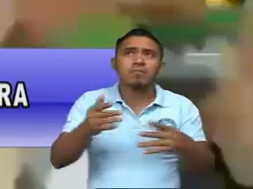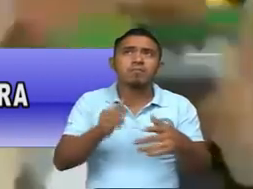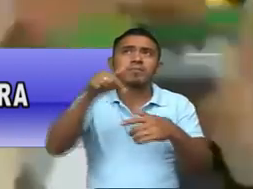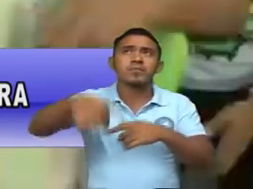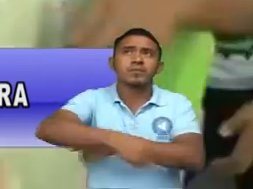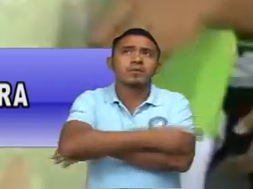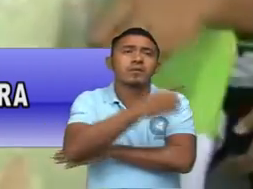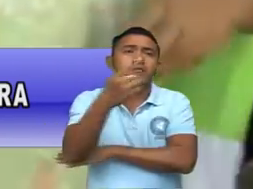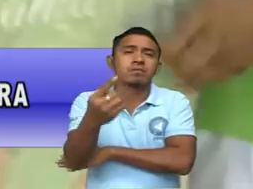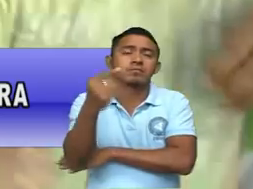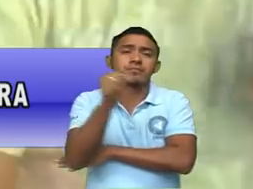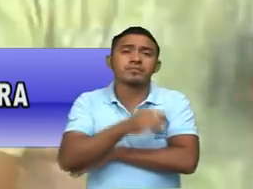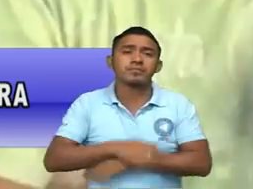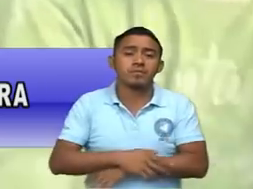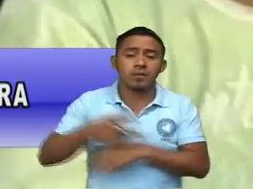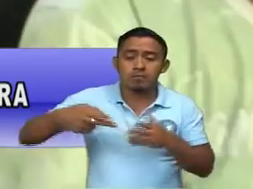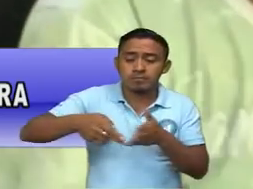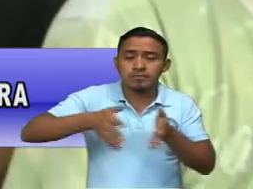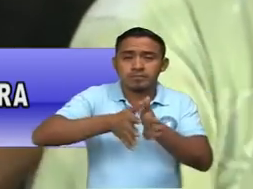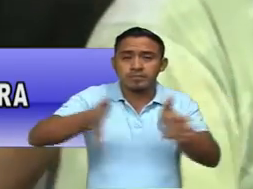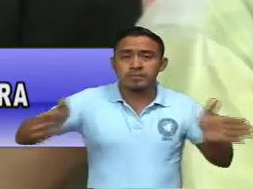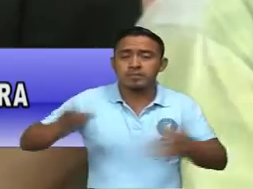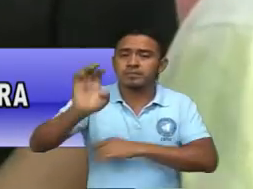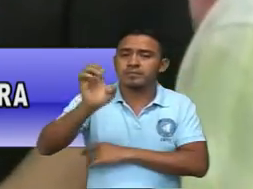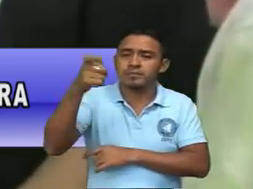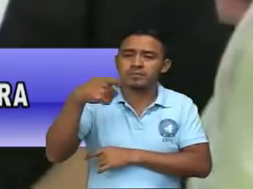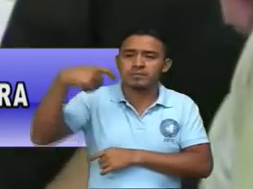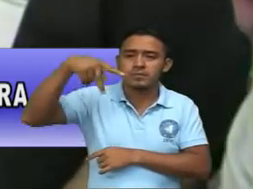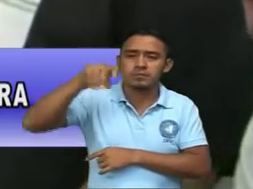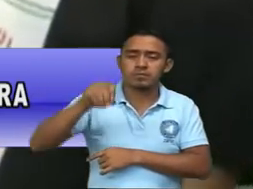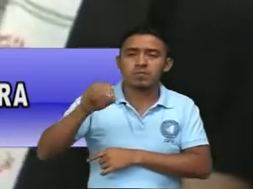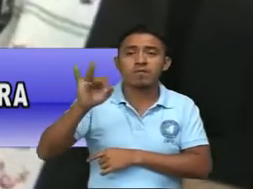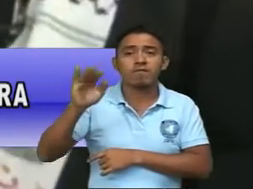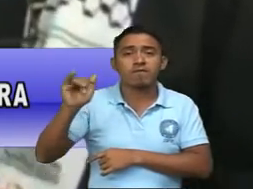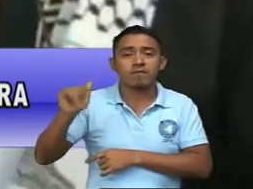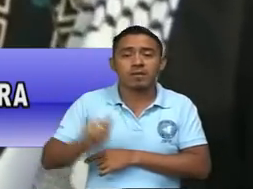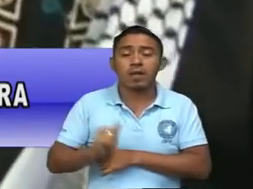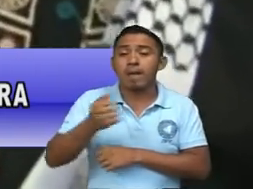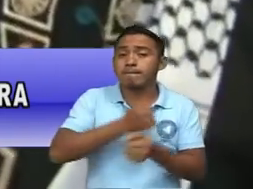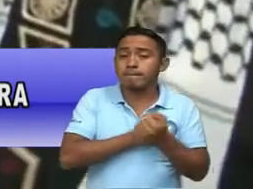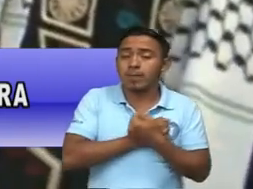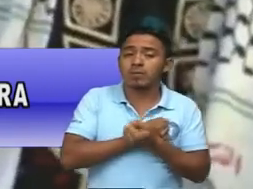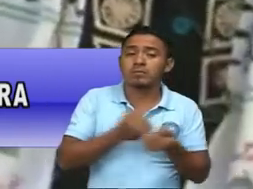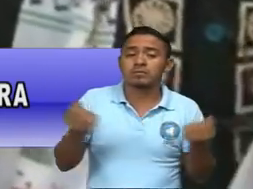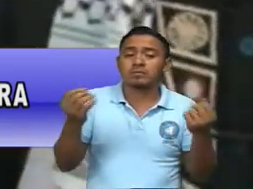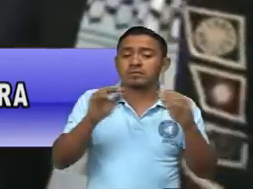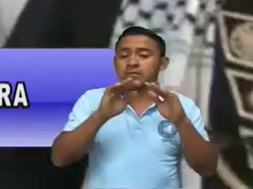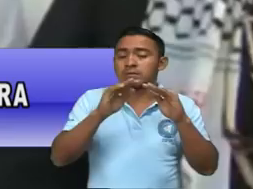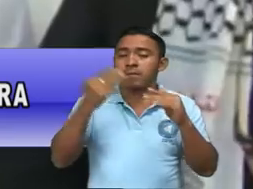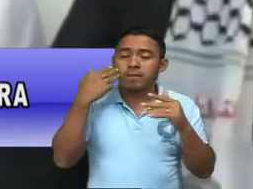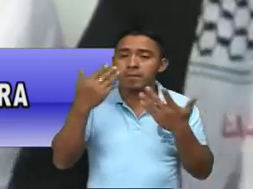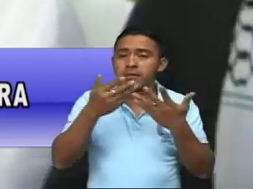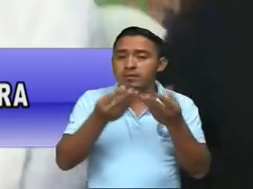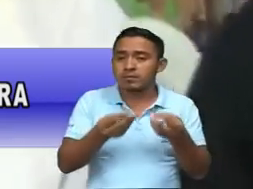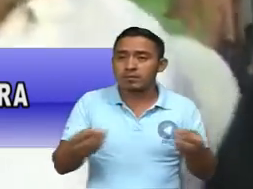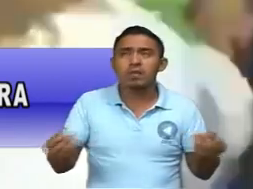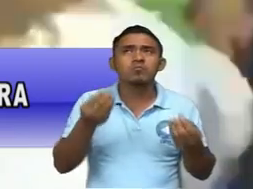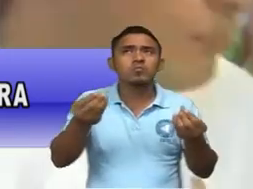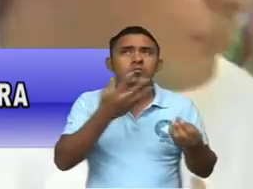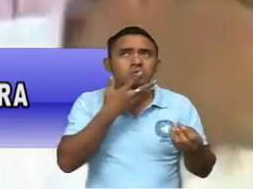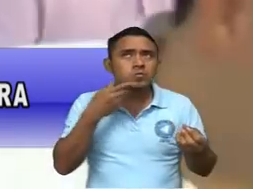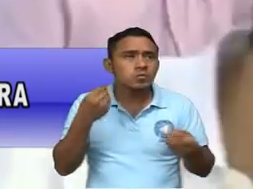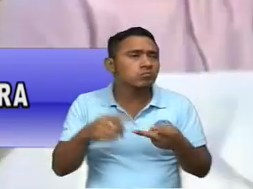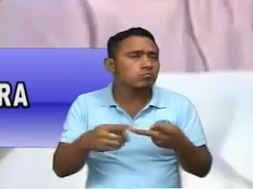hoy en esta inauguración de la Expoferia de Amor por nuestra Madre Tierra. También mucha juventud, mucha